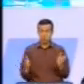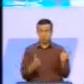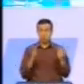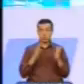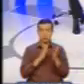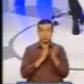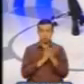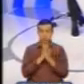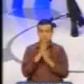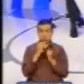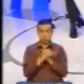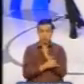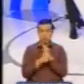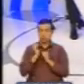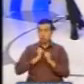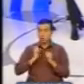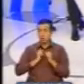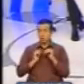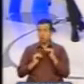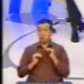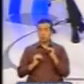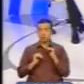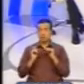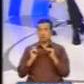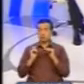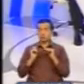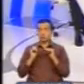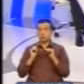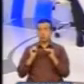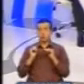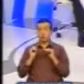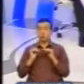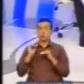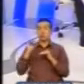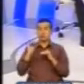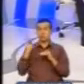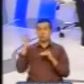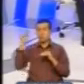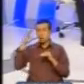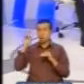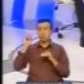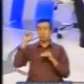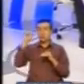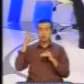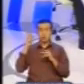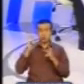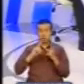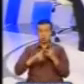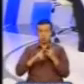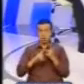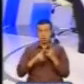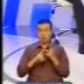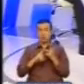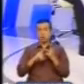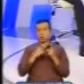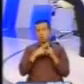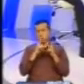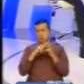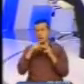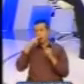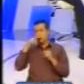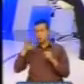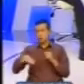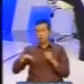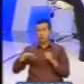país. No se han afectado salarios, no se ha subido tarifas eléctricas, no se ha subido el precio del gas, como ya lo hubieran hecho las recetas del